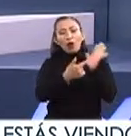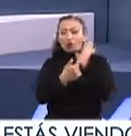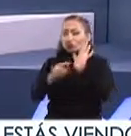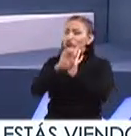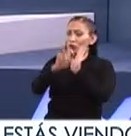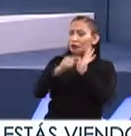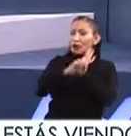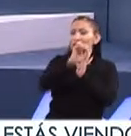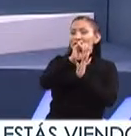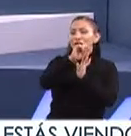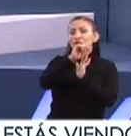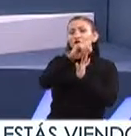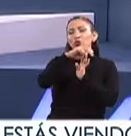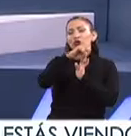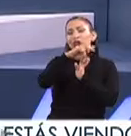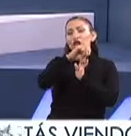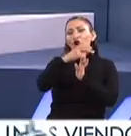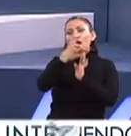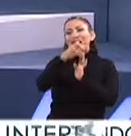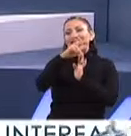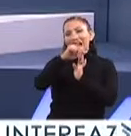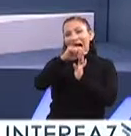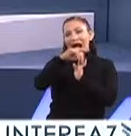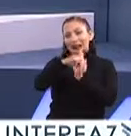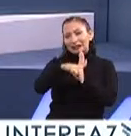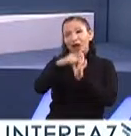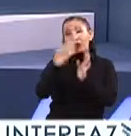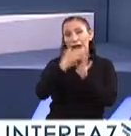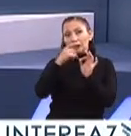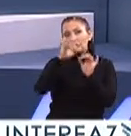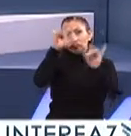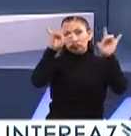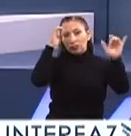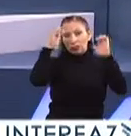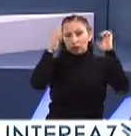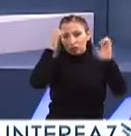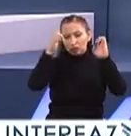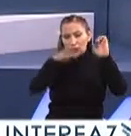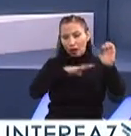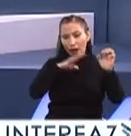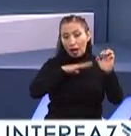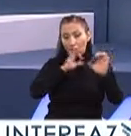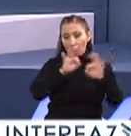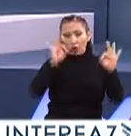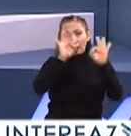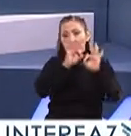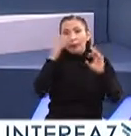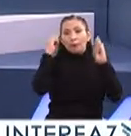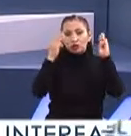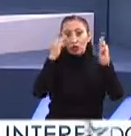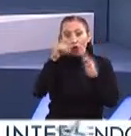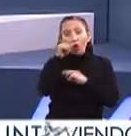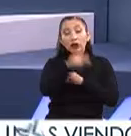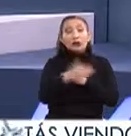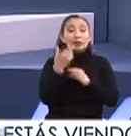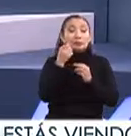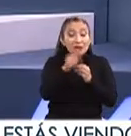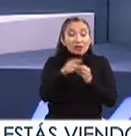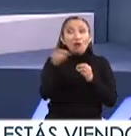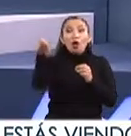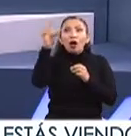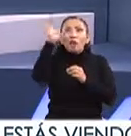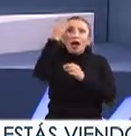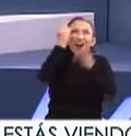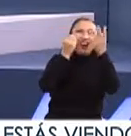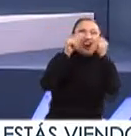lo es Saturnino Herrán, el que pues actualmente es el protagonista de la exposición más importante del MUNAL, y a partir de